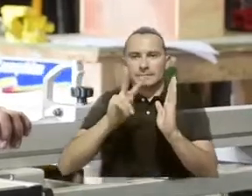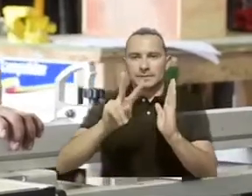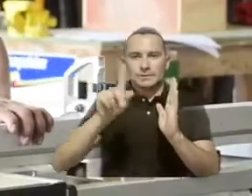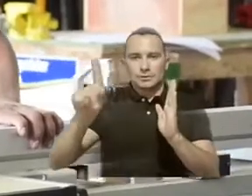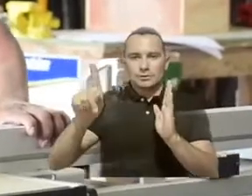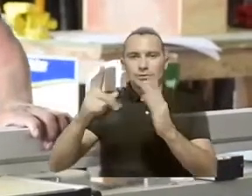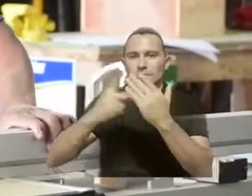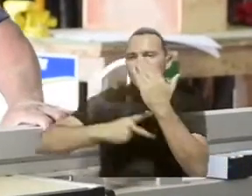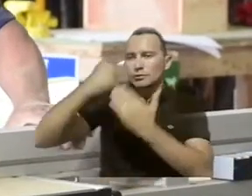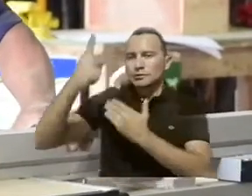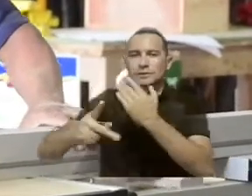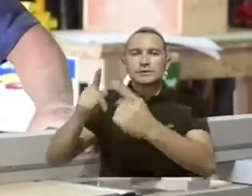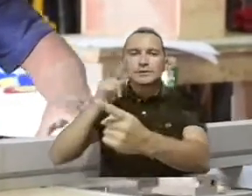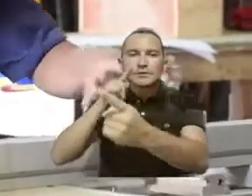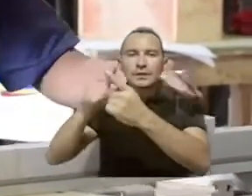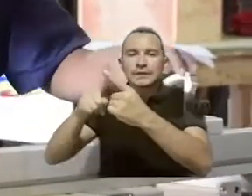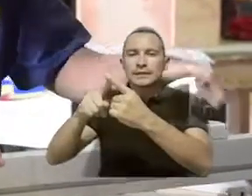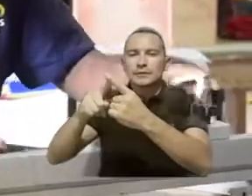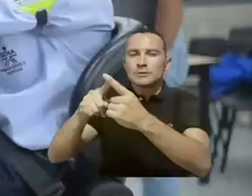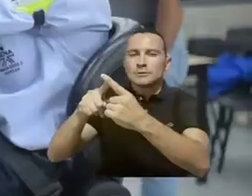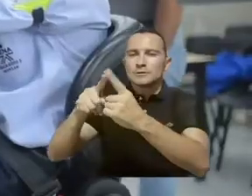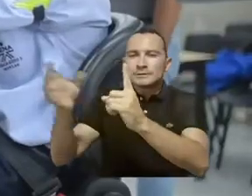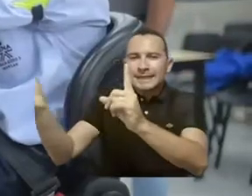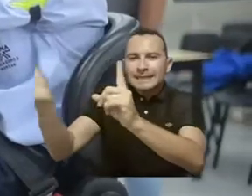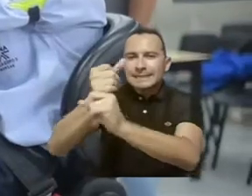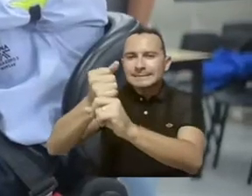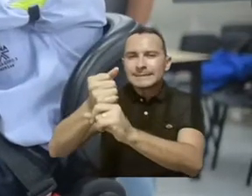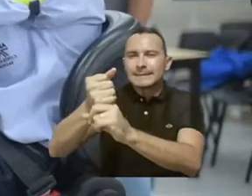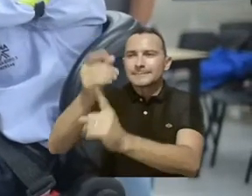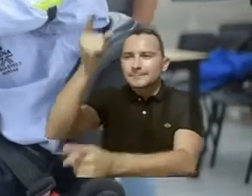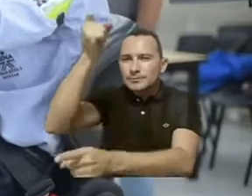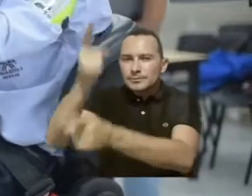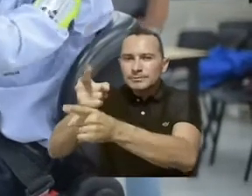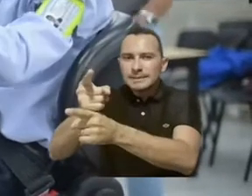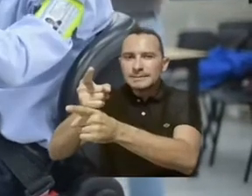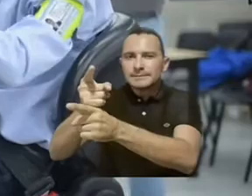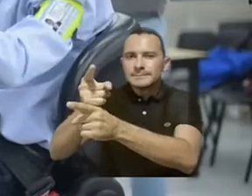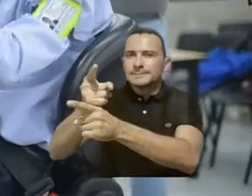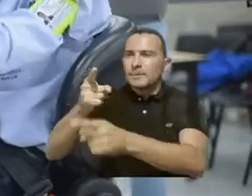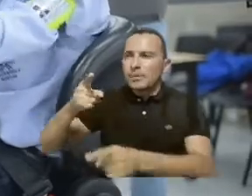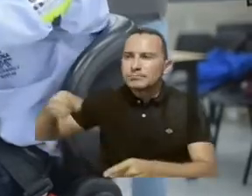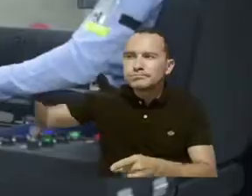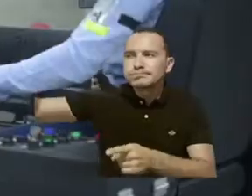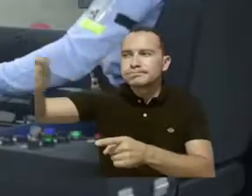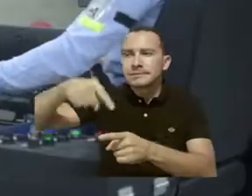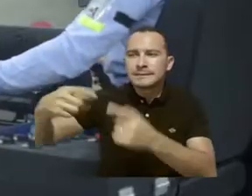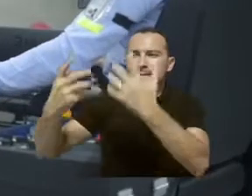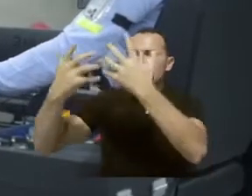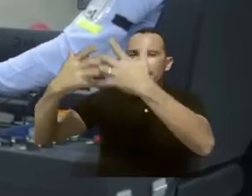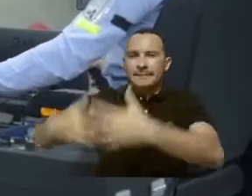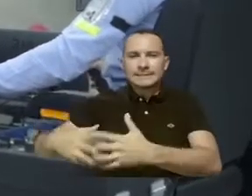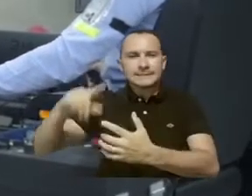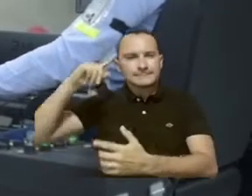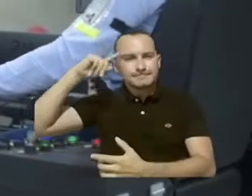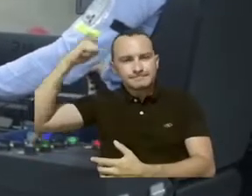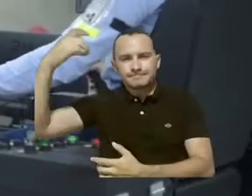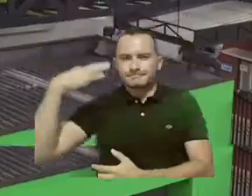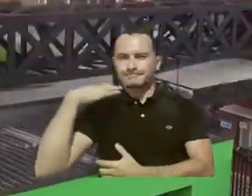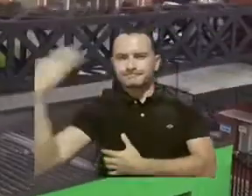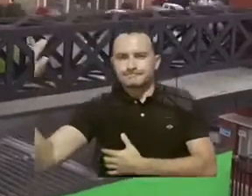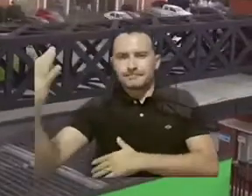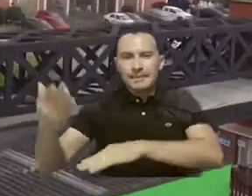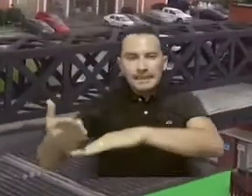El 2021 es un año para hacer realidad tus proyectos y formarte para los nuevos retos del mercado